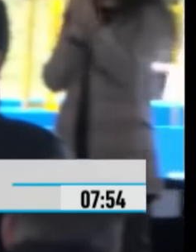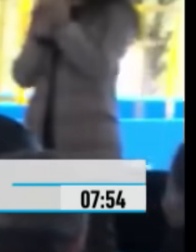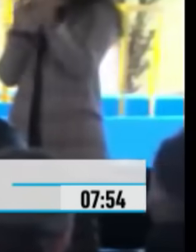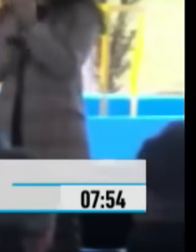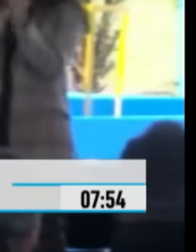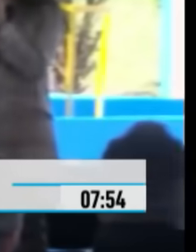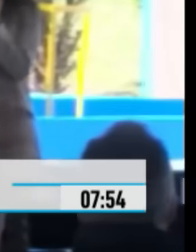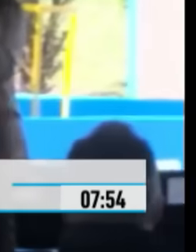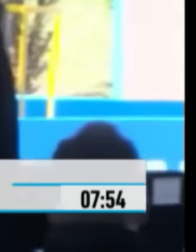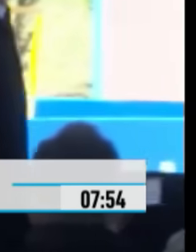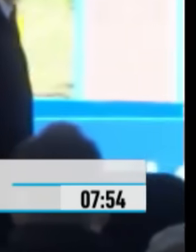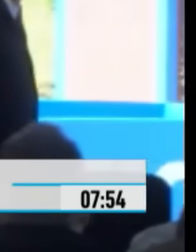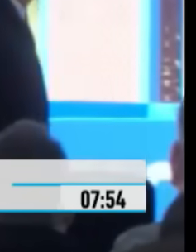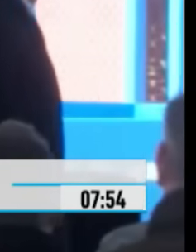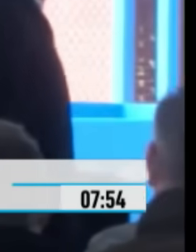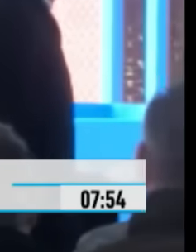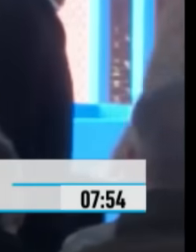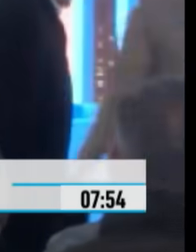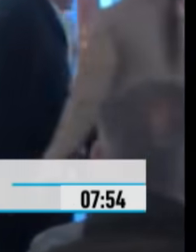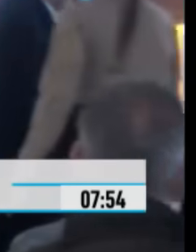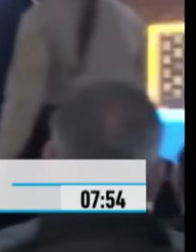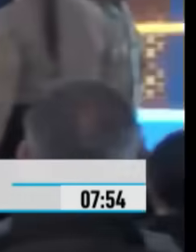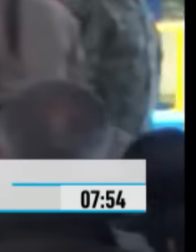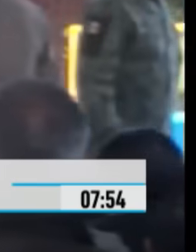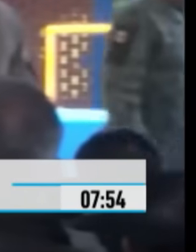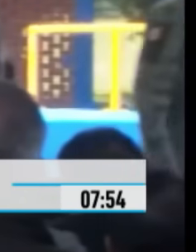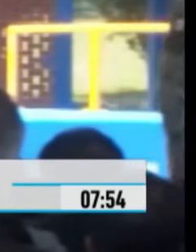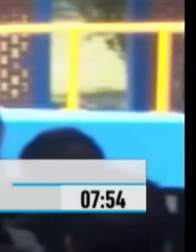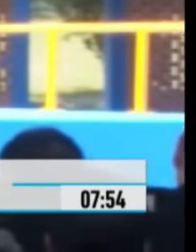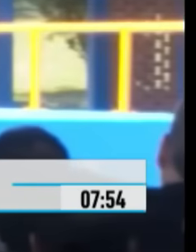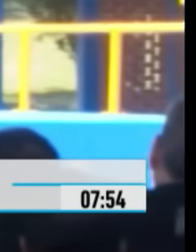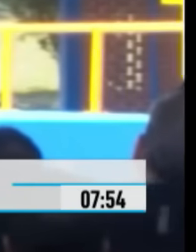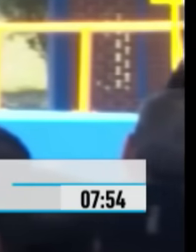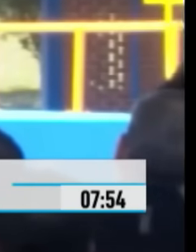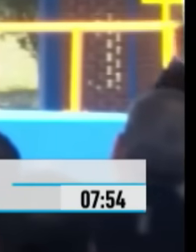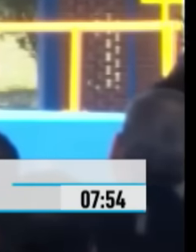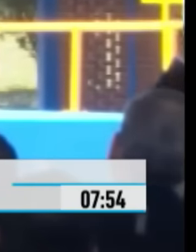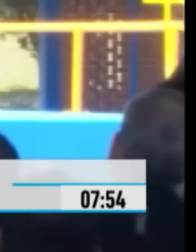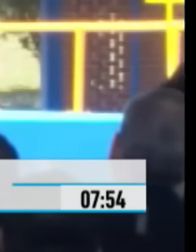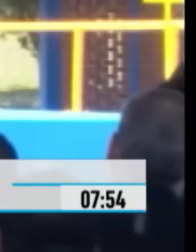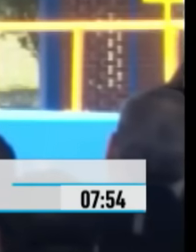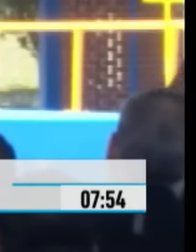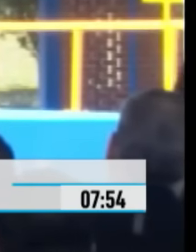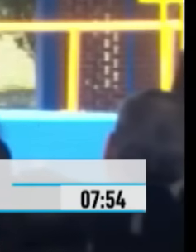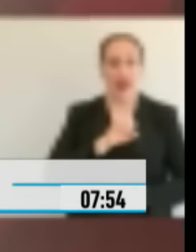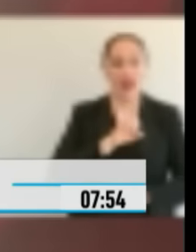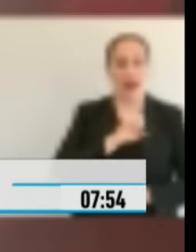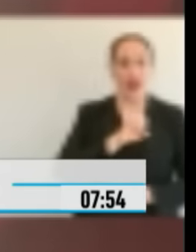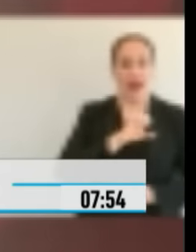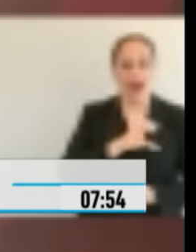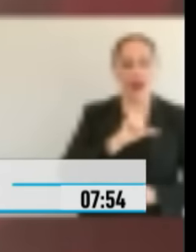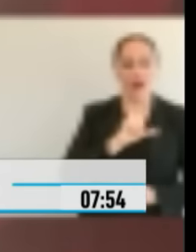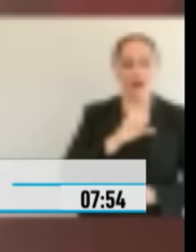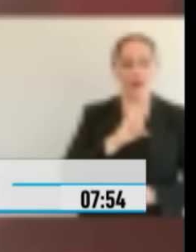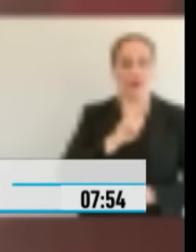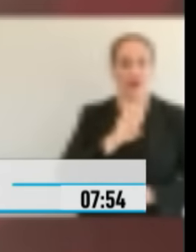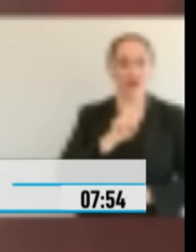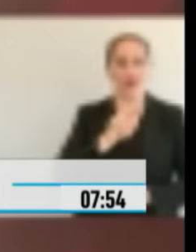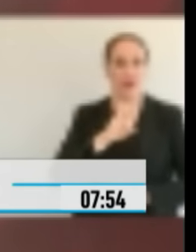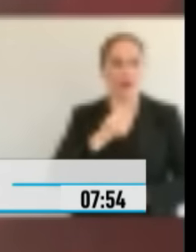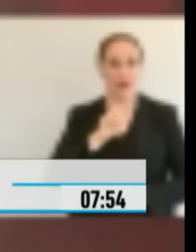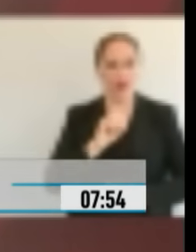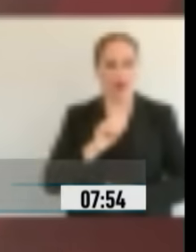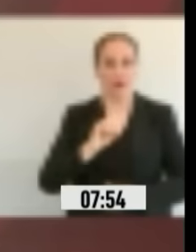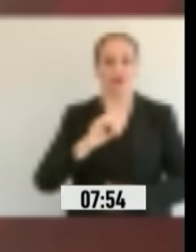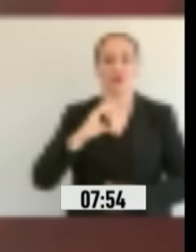hora fue creada para evitar que los habitantes de Nuevo León pasen nuevamente por las carencias que tuvimos el año pasado el problema del